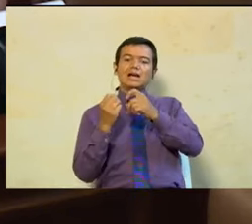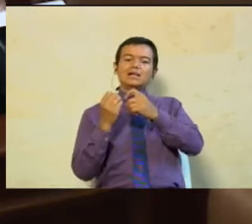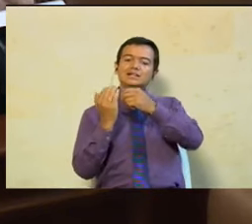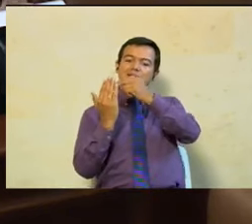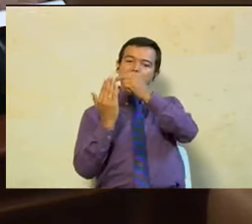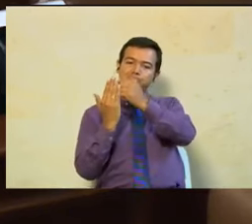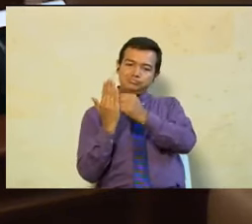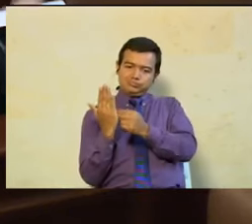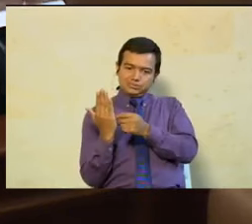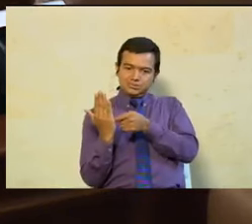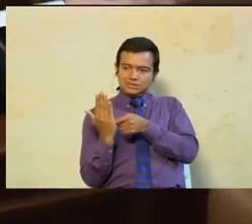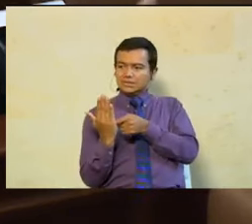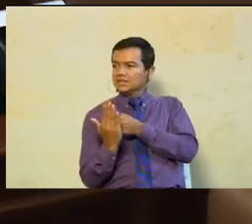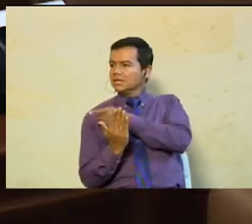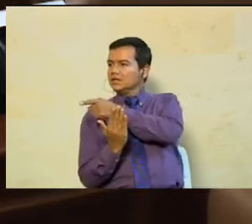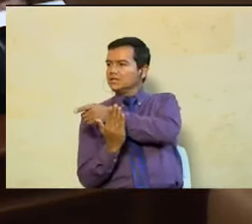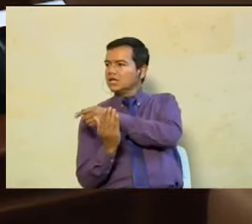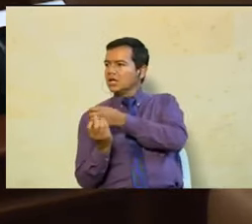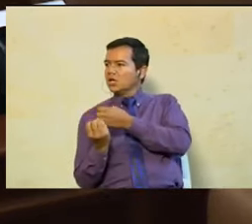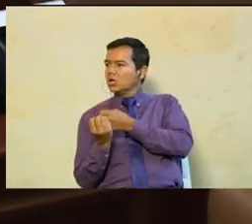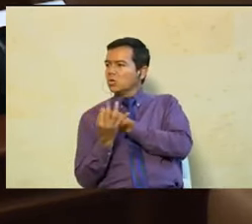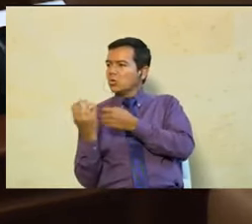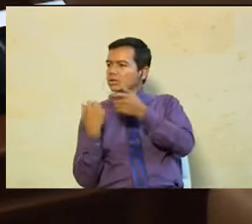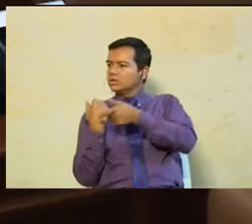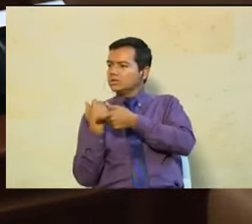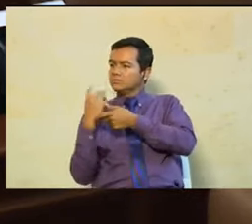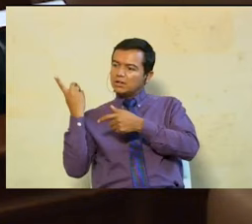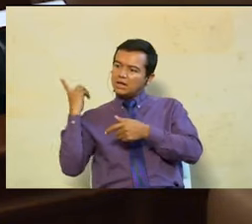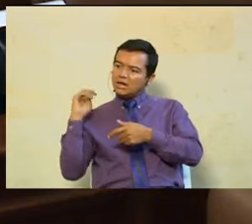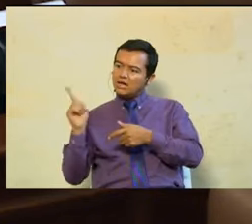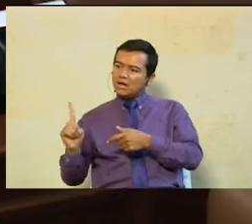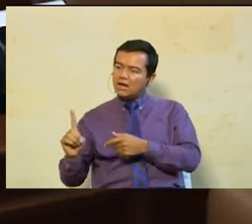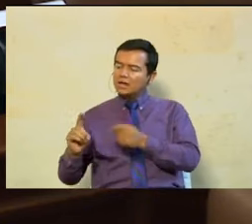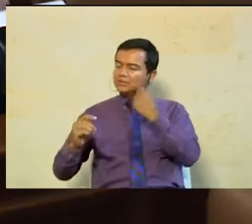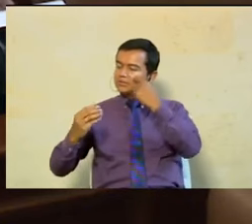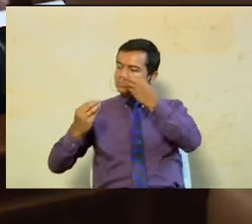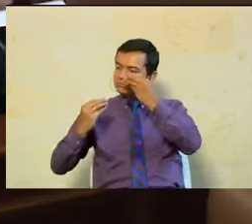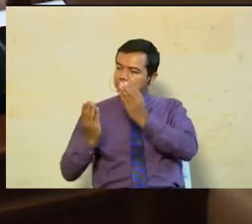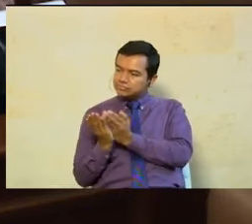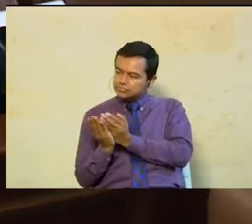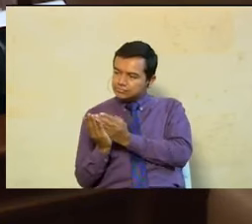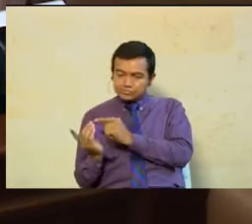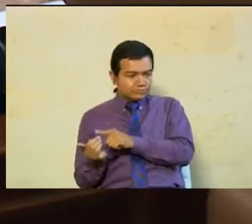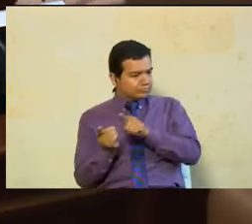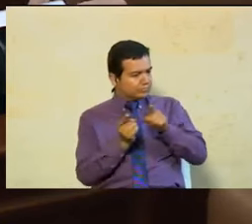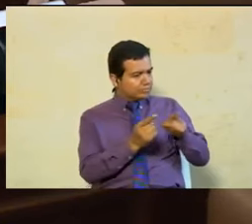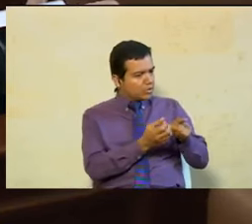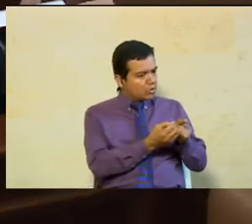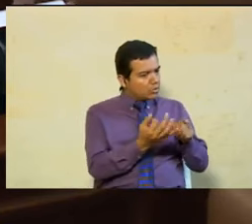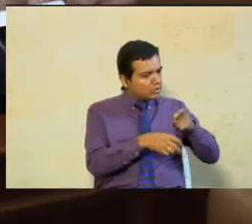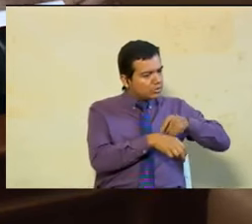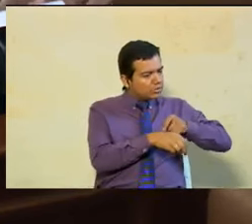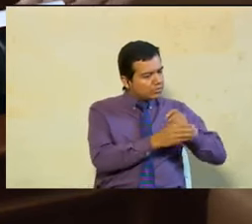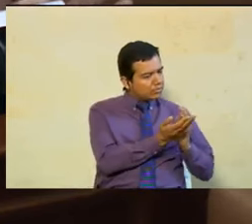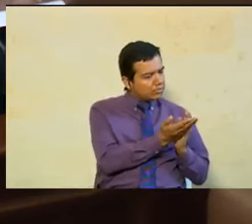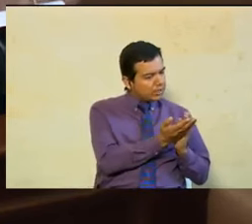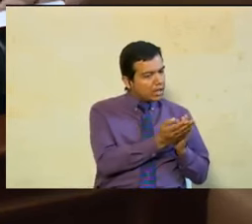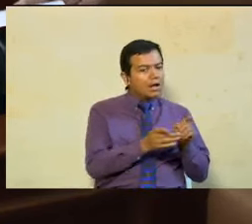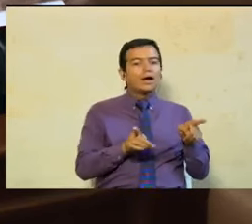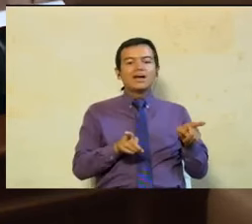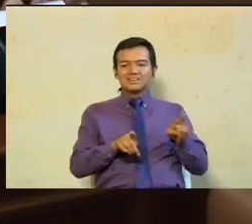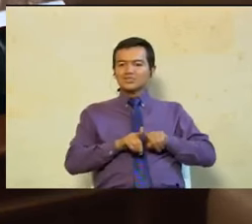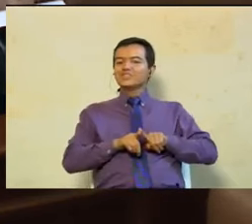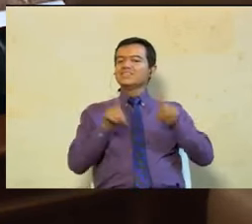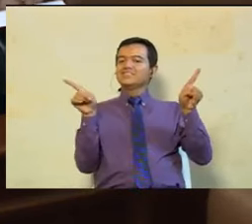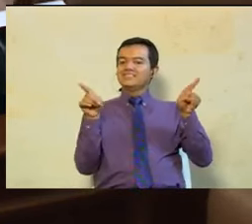tiempo utilizó uno para prepararse cuánto tiempo utilizó el otro para prepararse se da cuenta que son diferentes yo